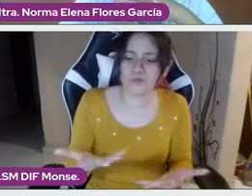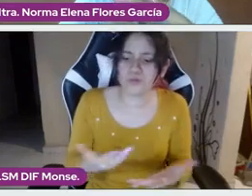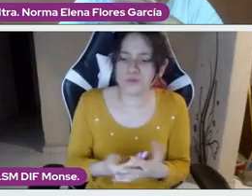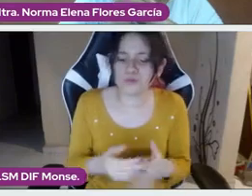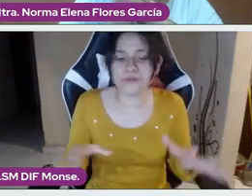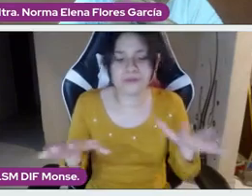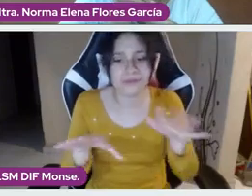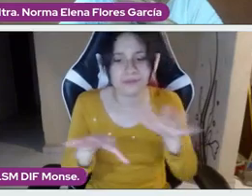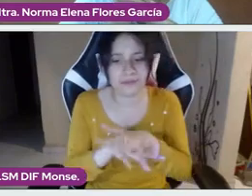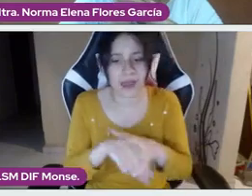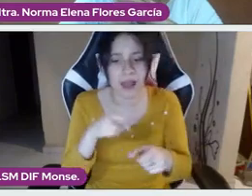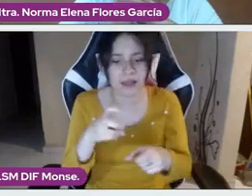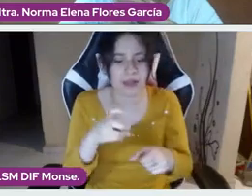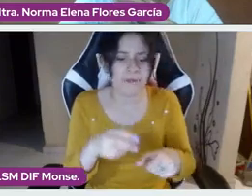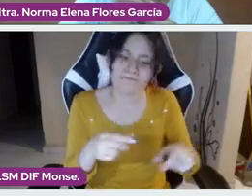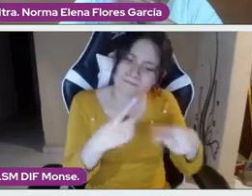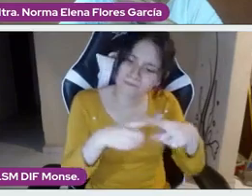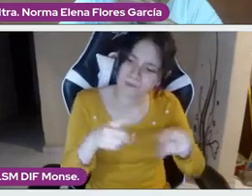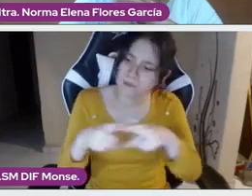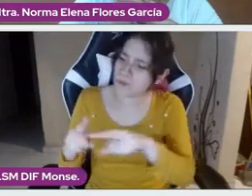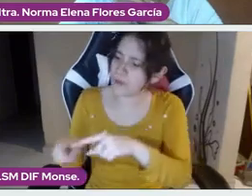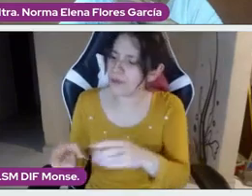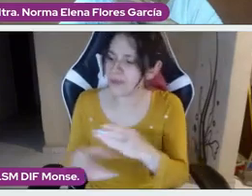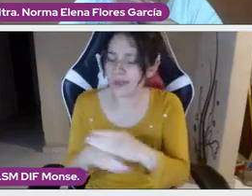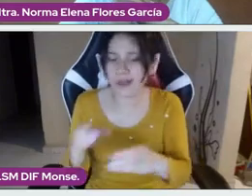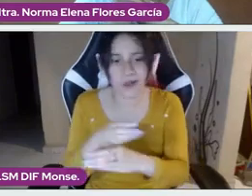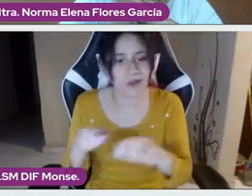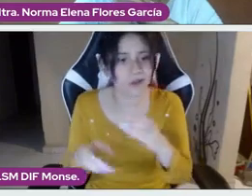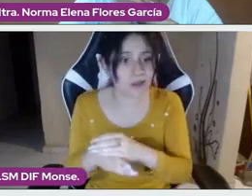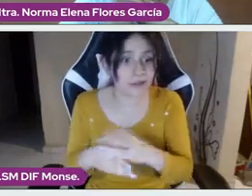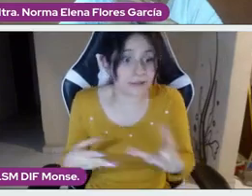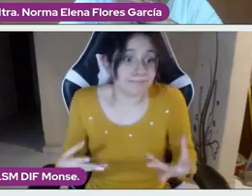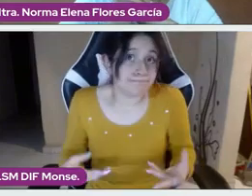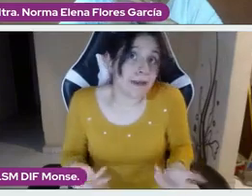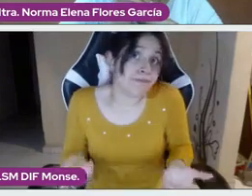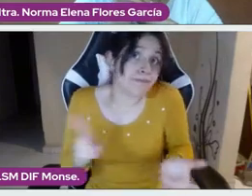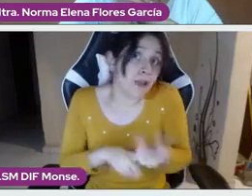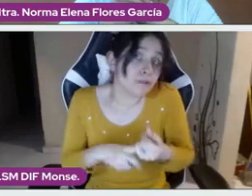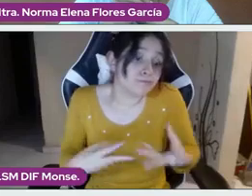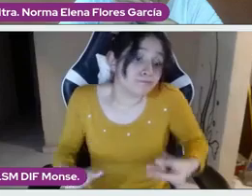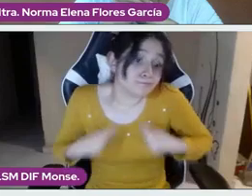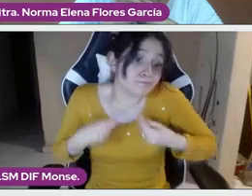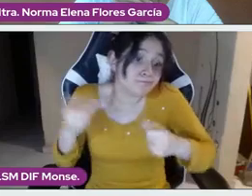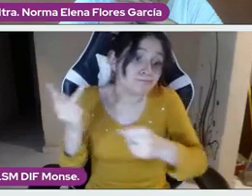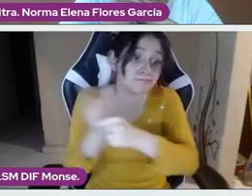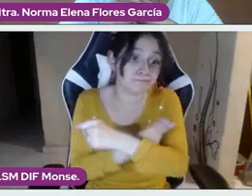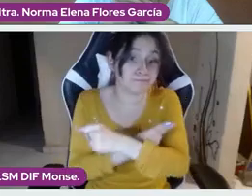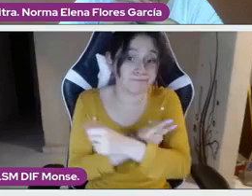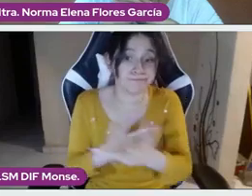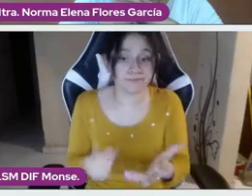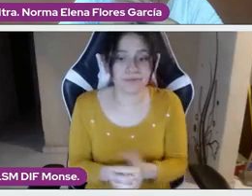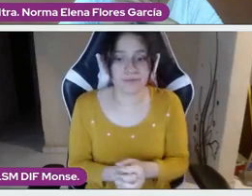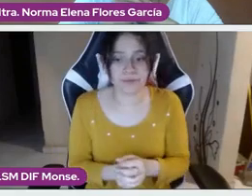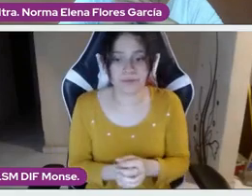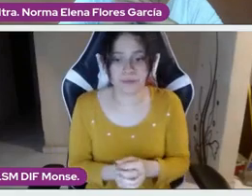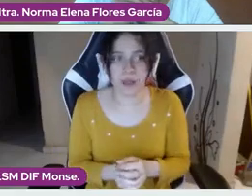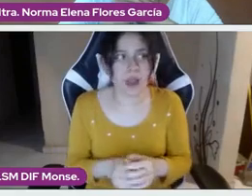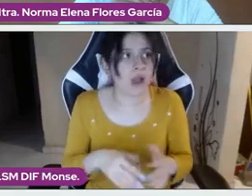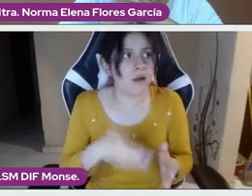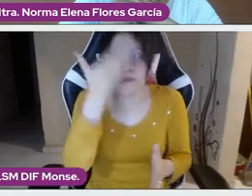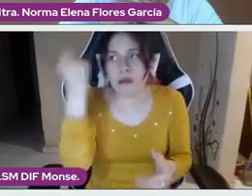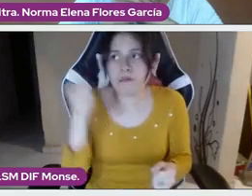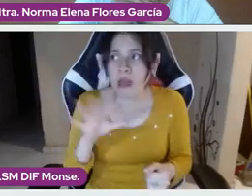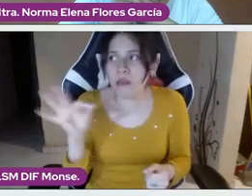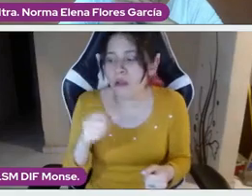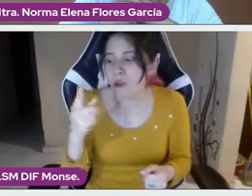estas cosas que nos va presentando la vida. Porque pues simplemente cuando alguien decidió tener un hijo, nunca